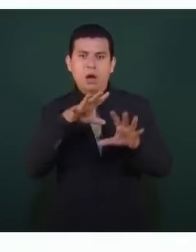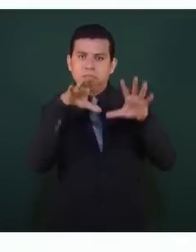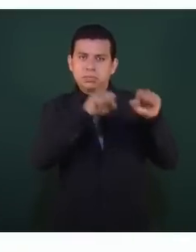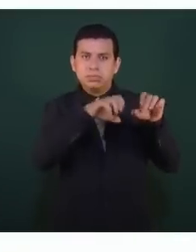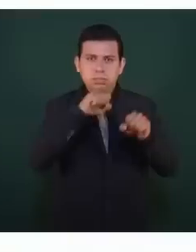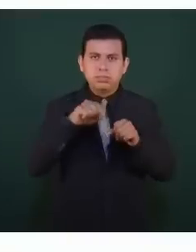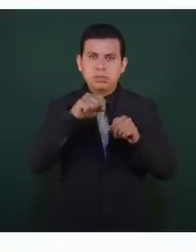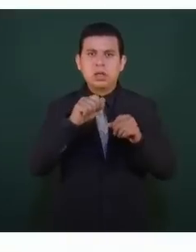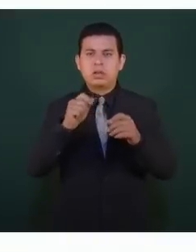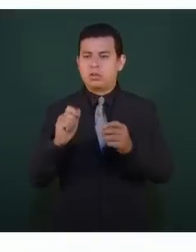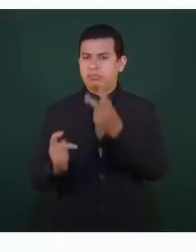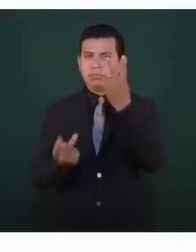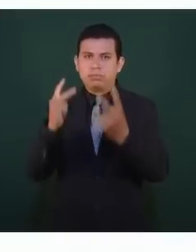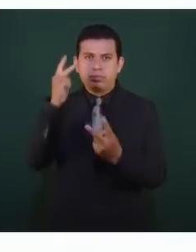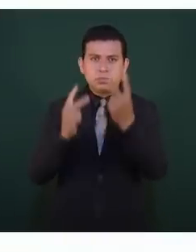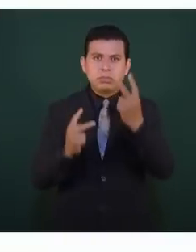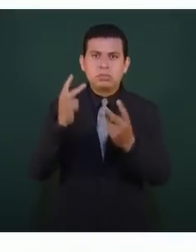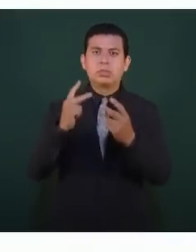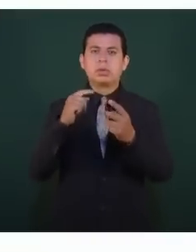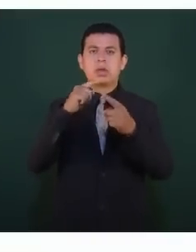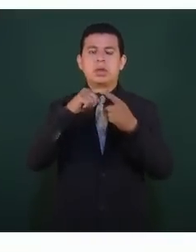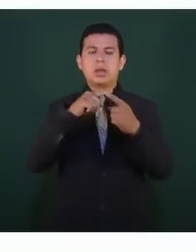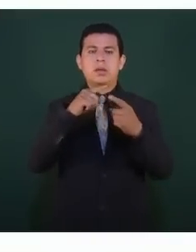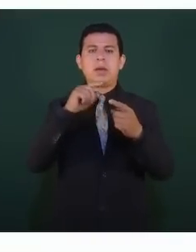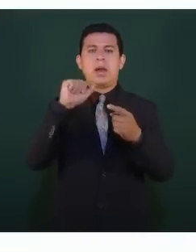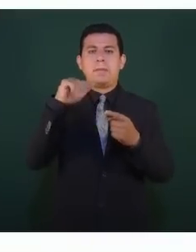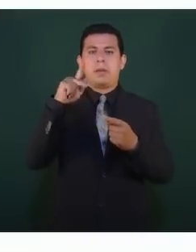hectáreas de marihuana, plantíos de amapola,